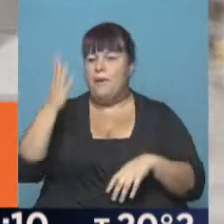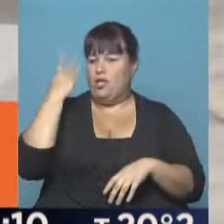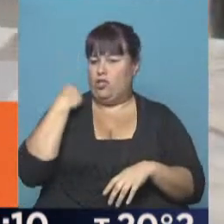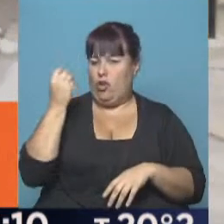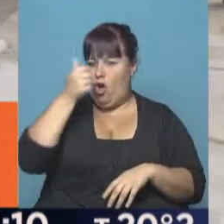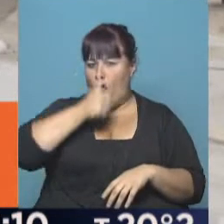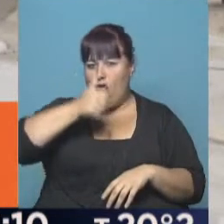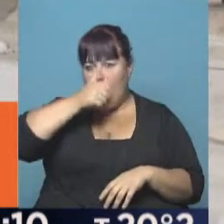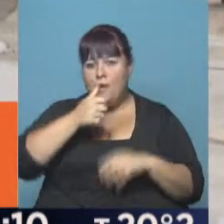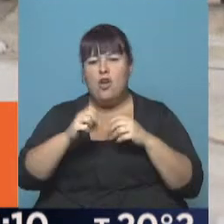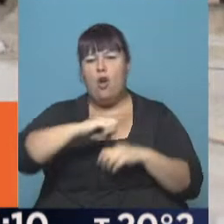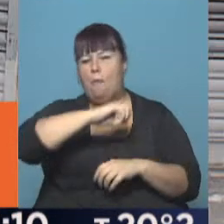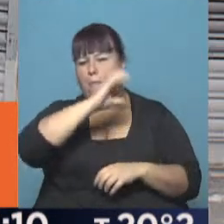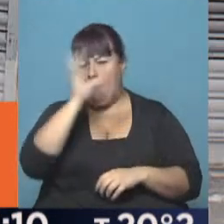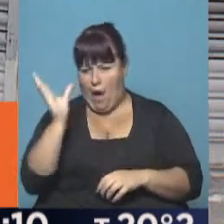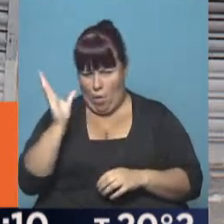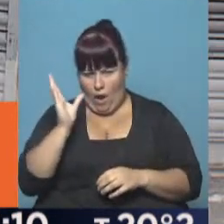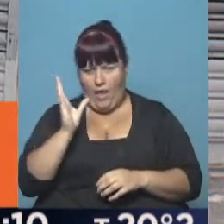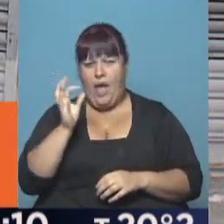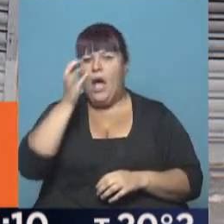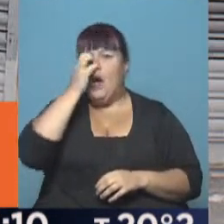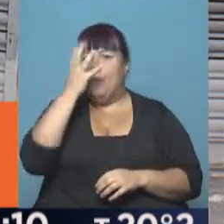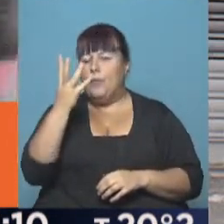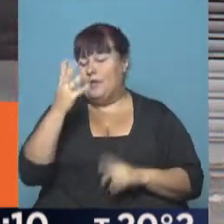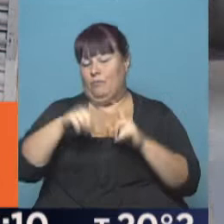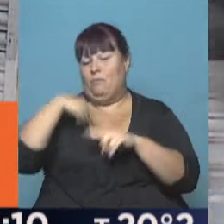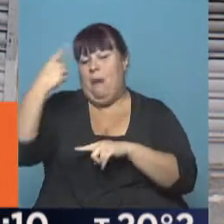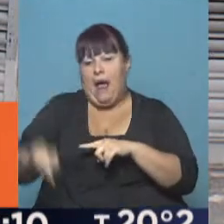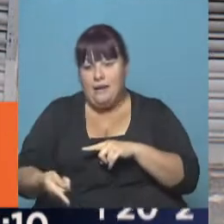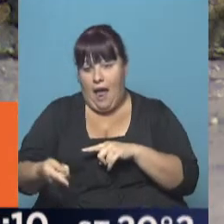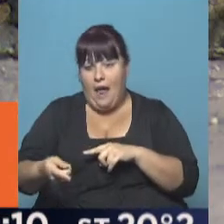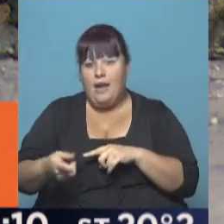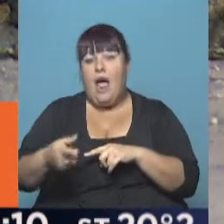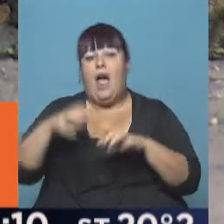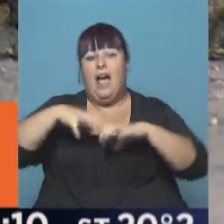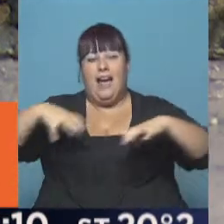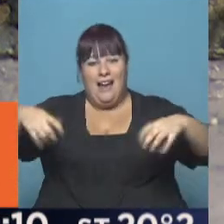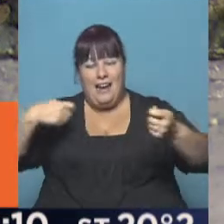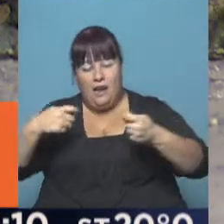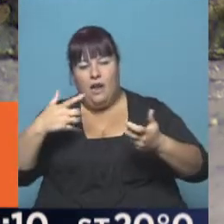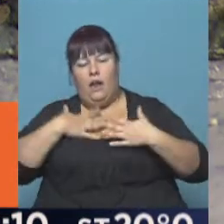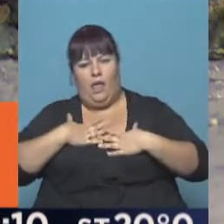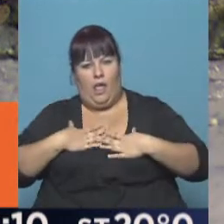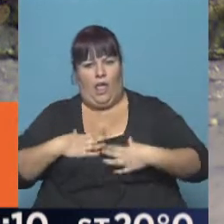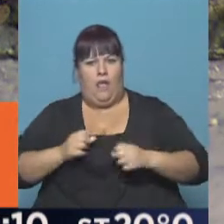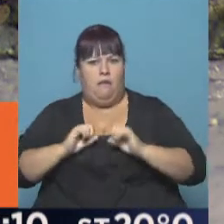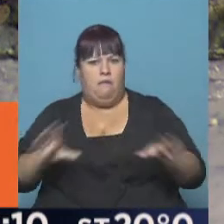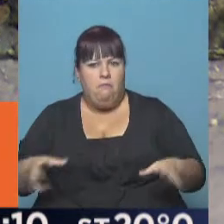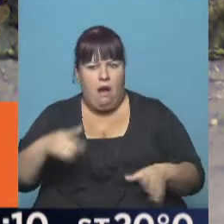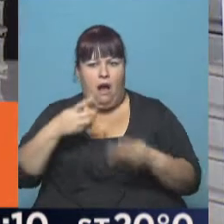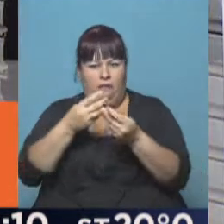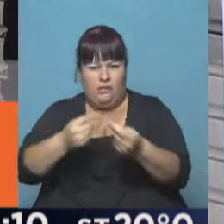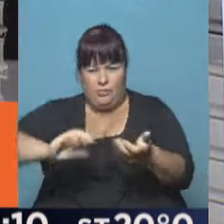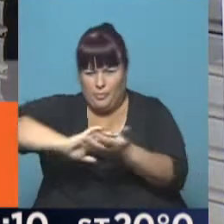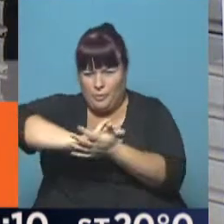pasado domingo a la madrugada. 24 horas después, los puesteros miran con desazón los